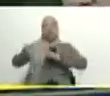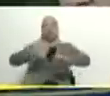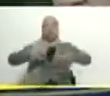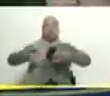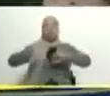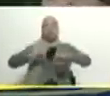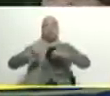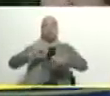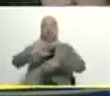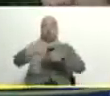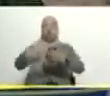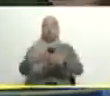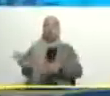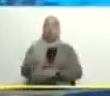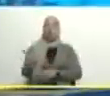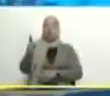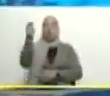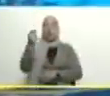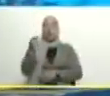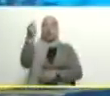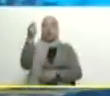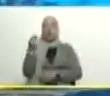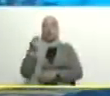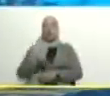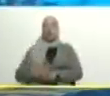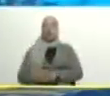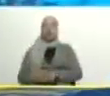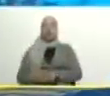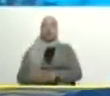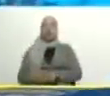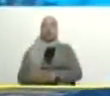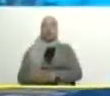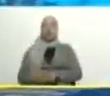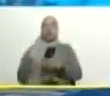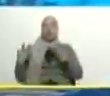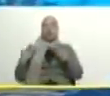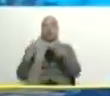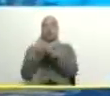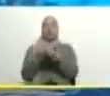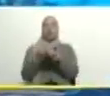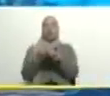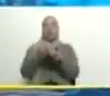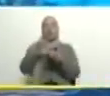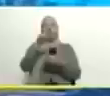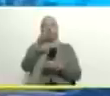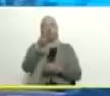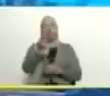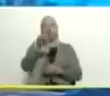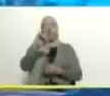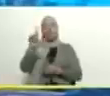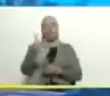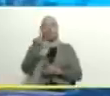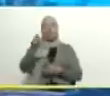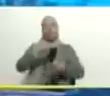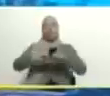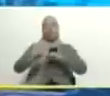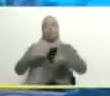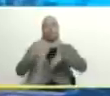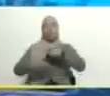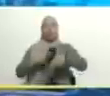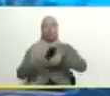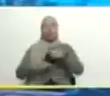movimiento Somos Venezuela, diputada, al compañero William Benavides, secretario general del movimiento